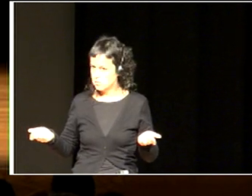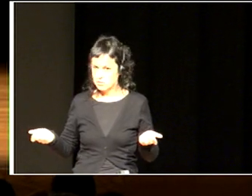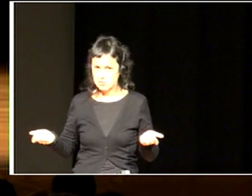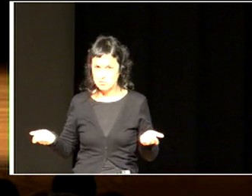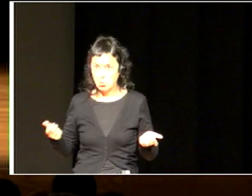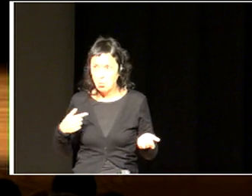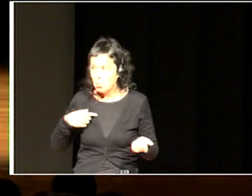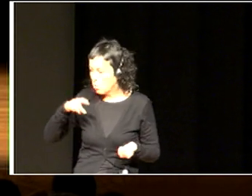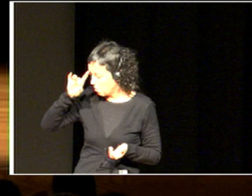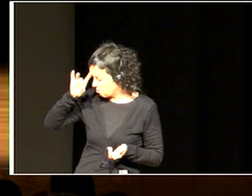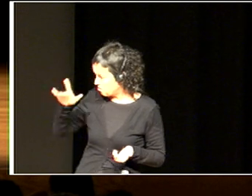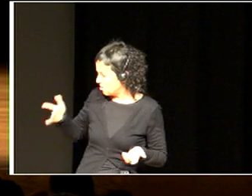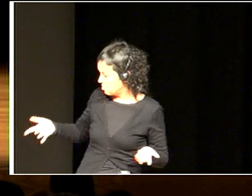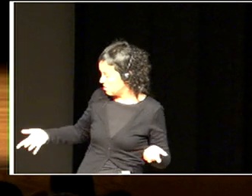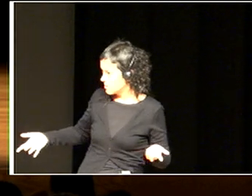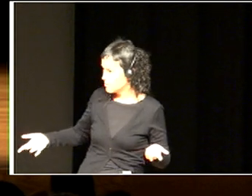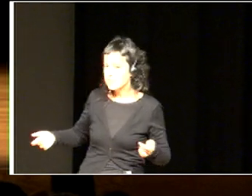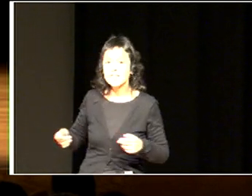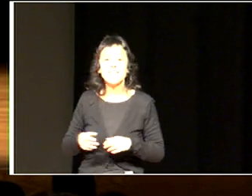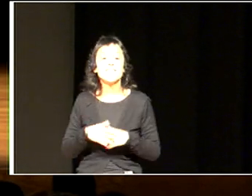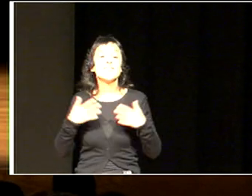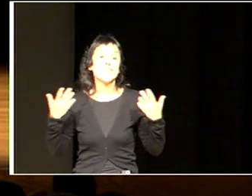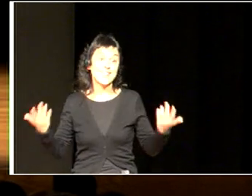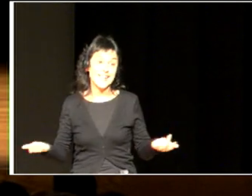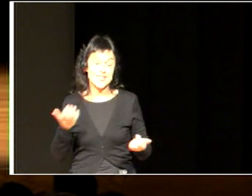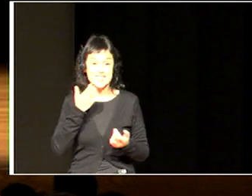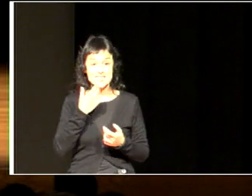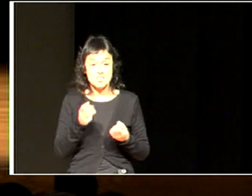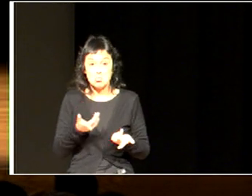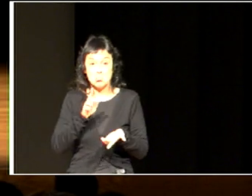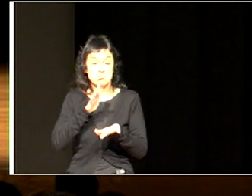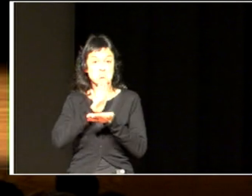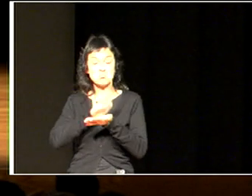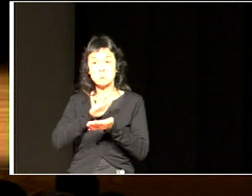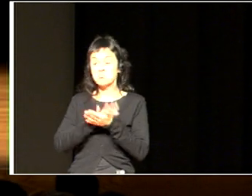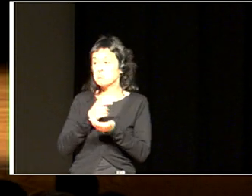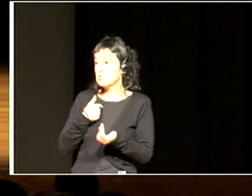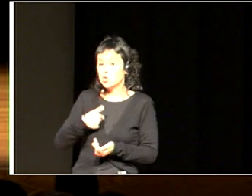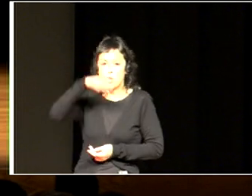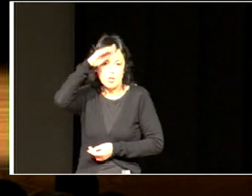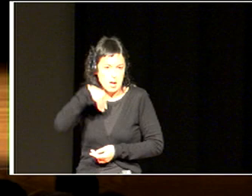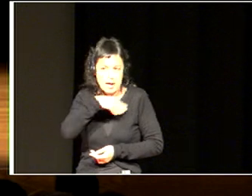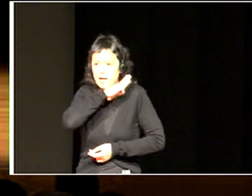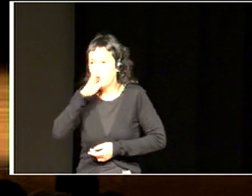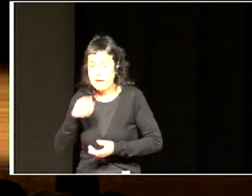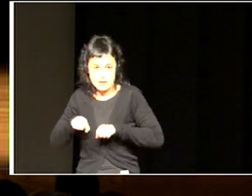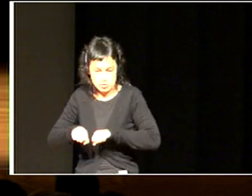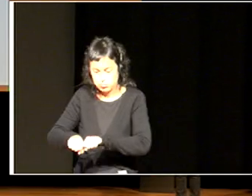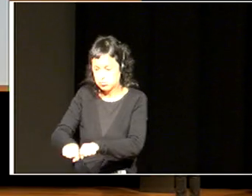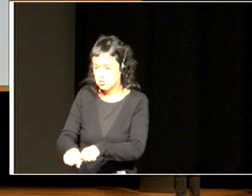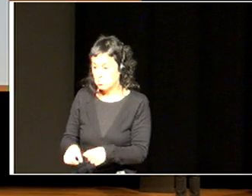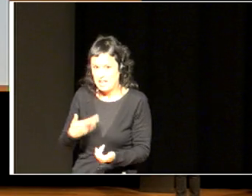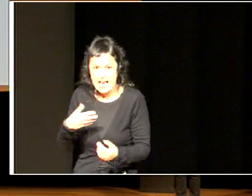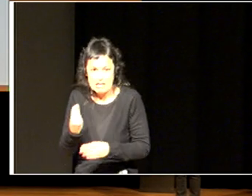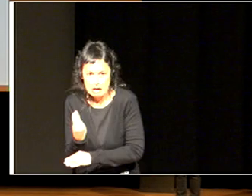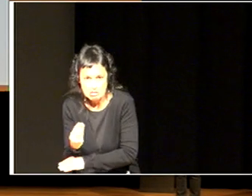yo flipo pero claro si tú no la pierdes y te quedas tan tranquila y solamente saludas a la madre o al padre que va con el bebé porque yo al bebé no lo